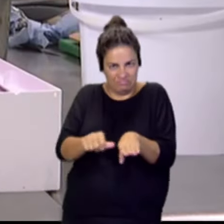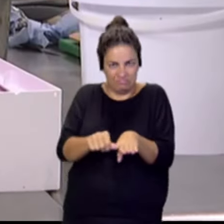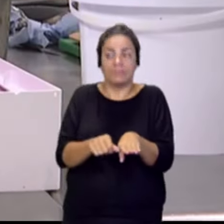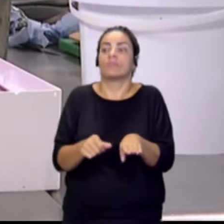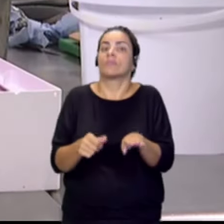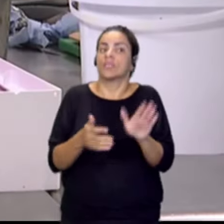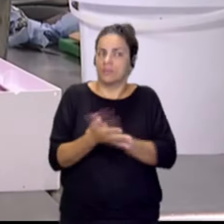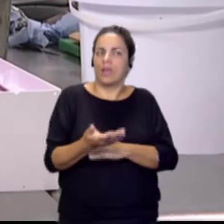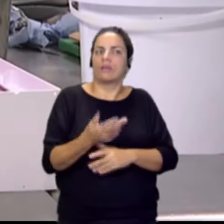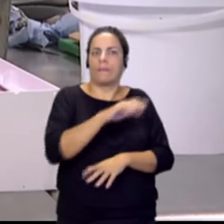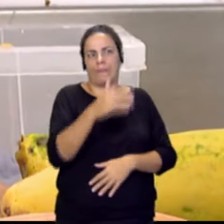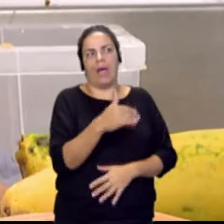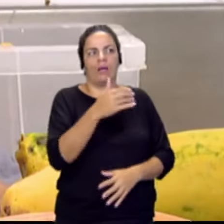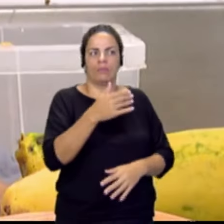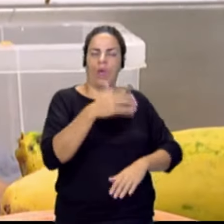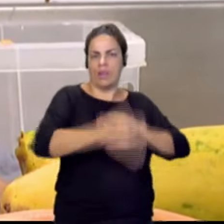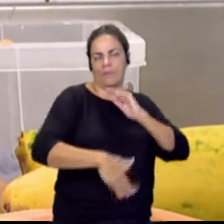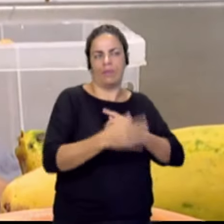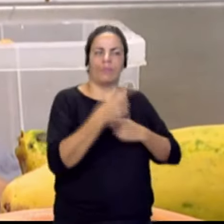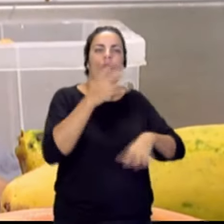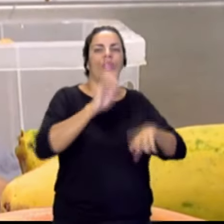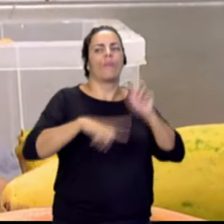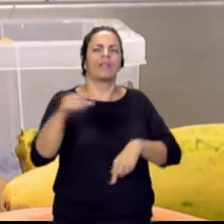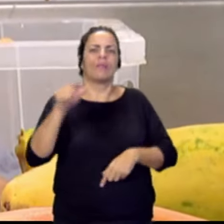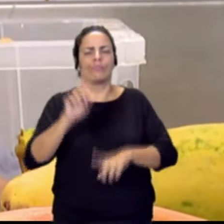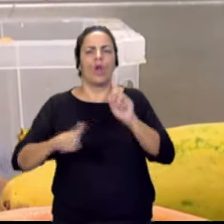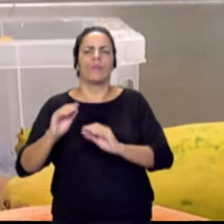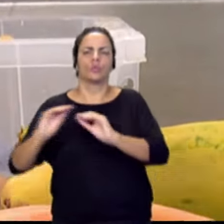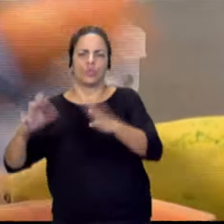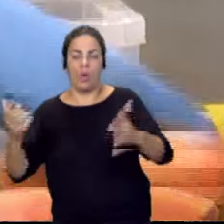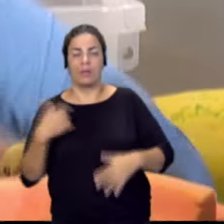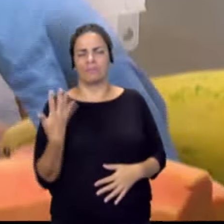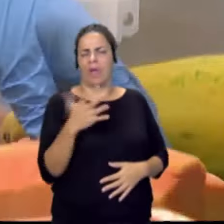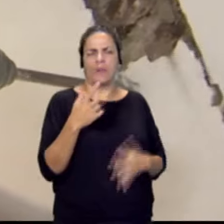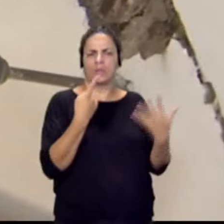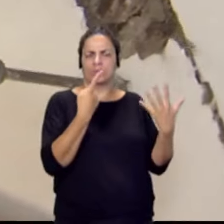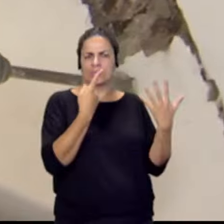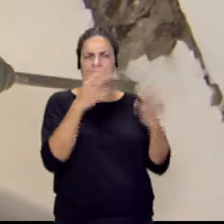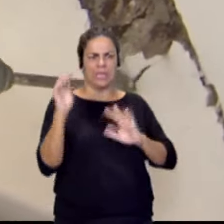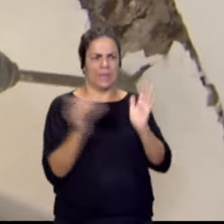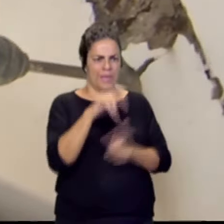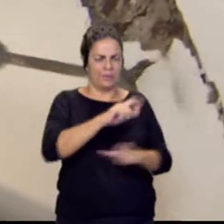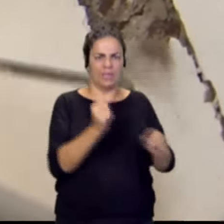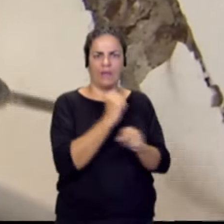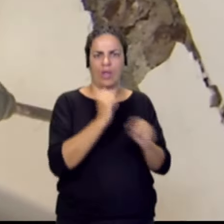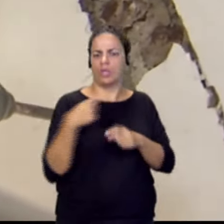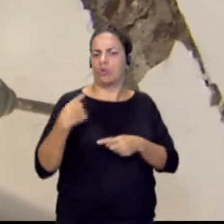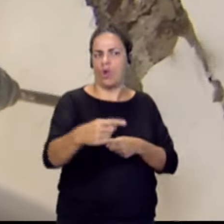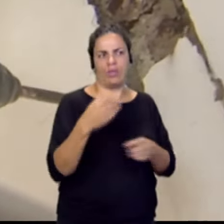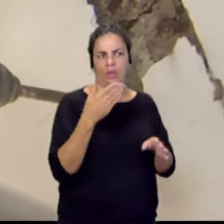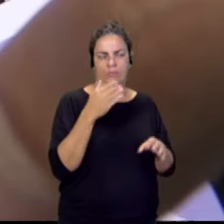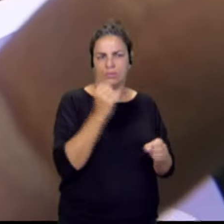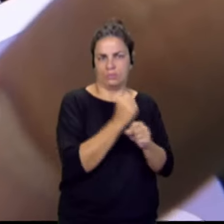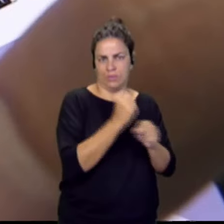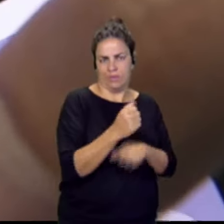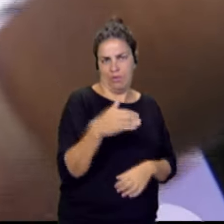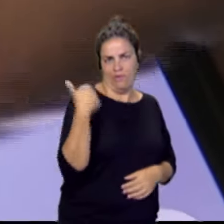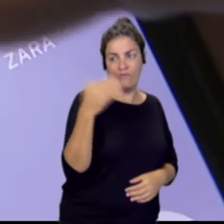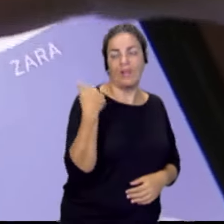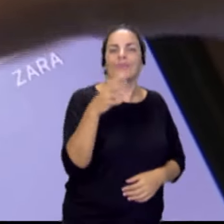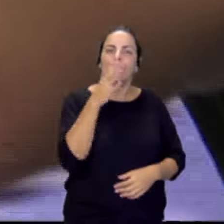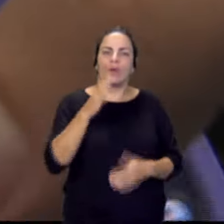En torno a 60.000 trabajadores faltan a su empleo cada día por incapacidad temporal ITE en Canarias. Pero, ¿qué